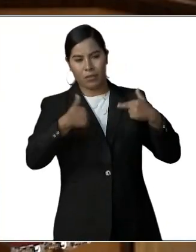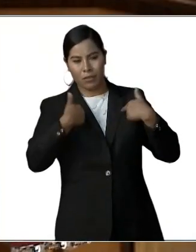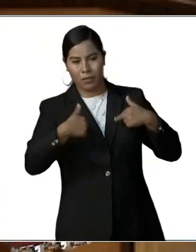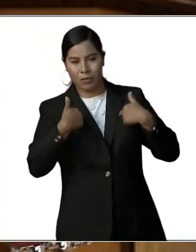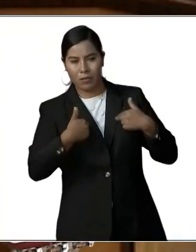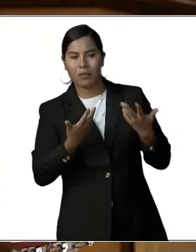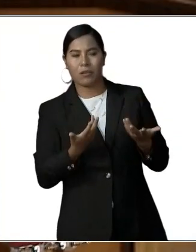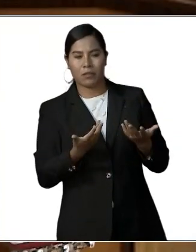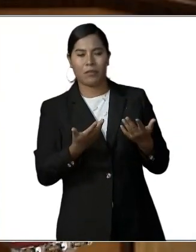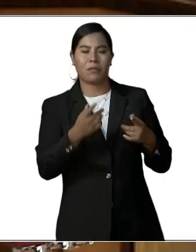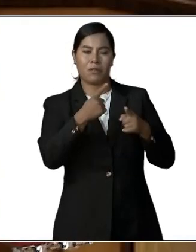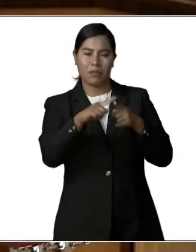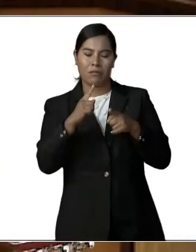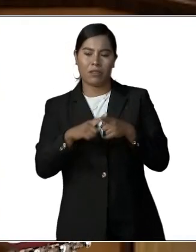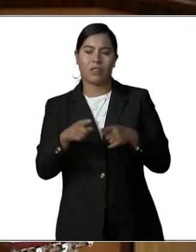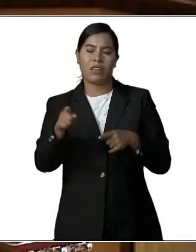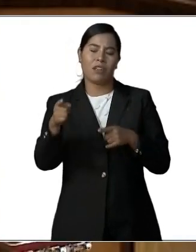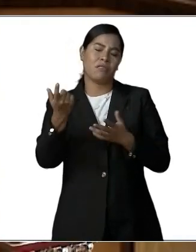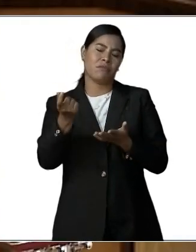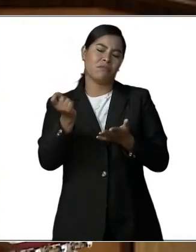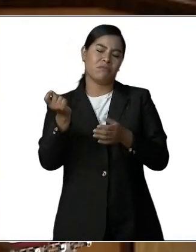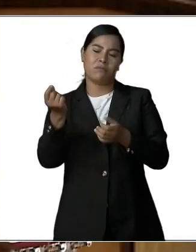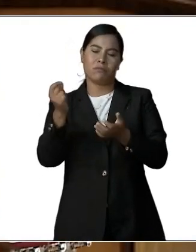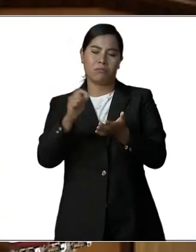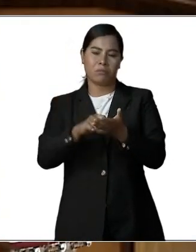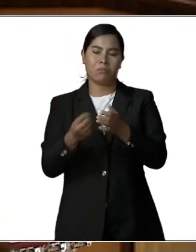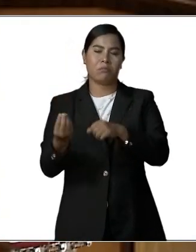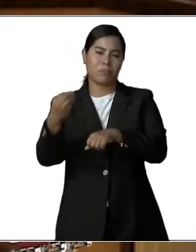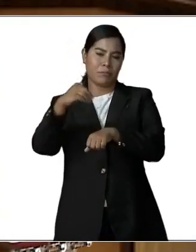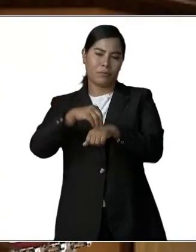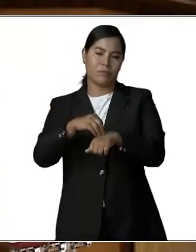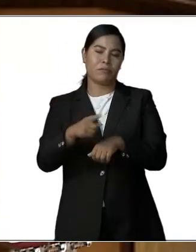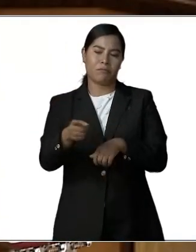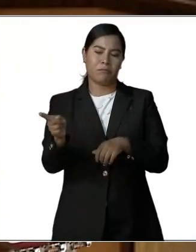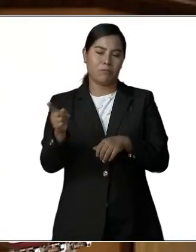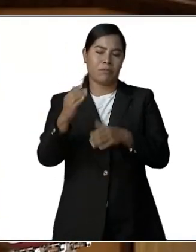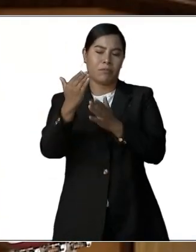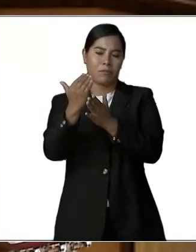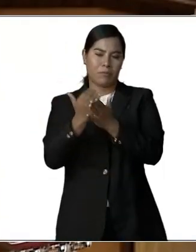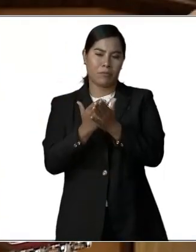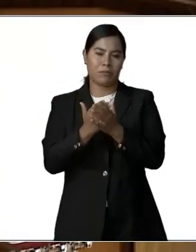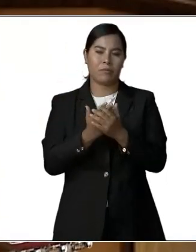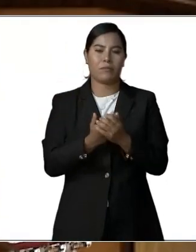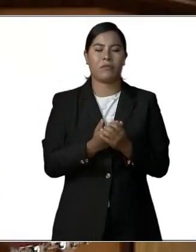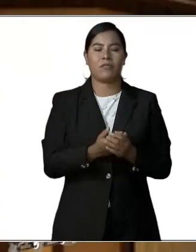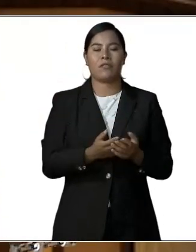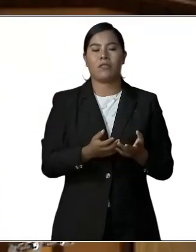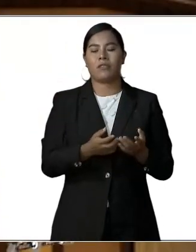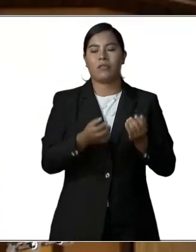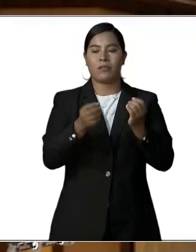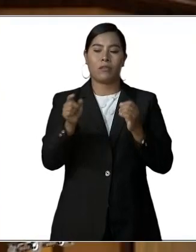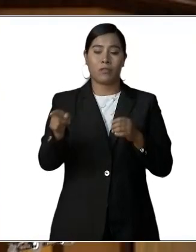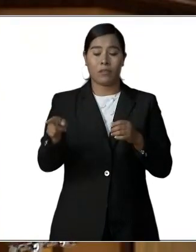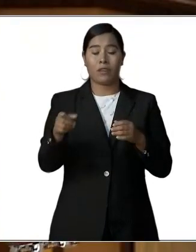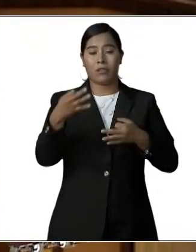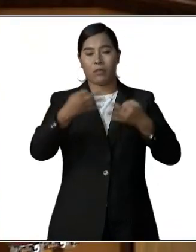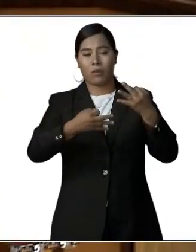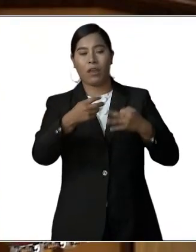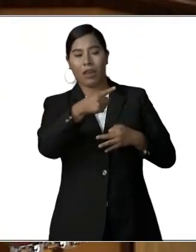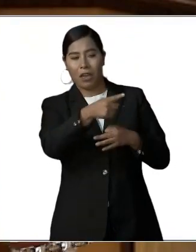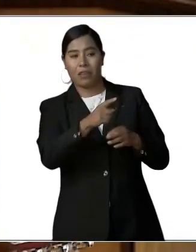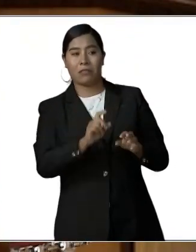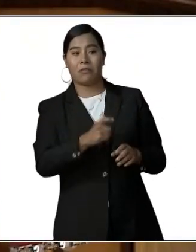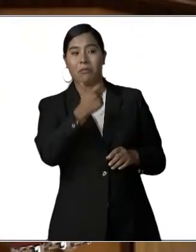ponderación en el sentido de que pues no se va a calificar a aquel con un vestuario más costoso, claro, o más fino, sino que